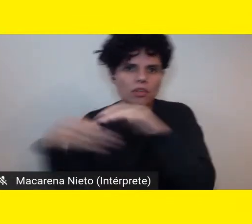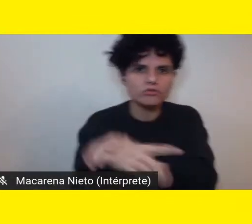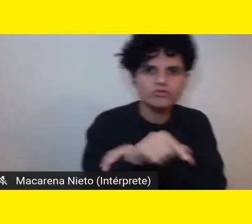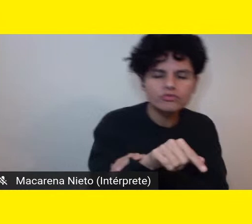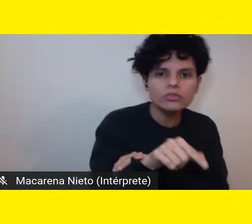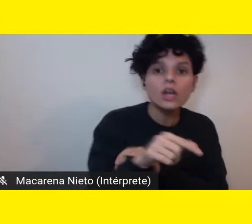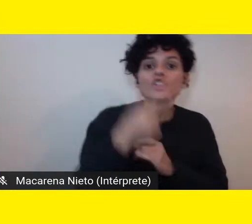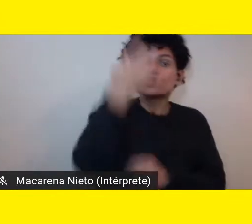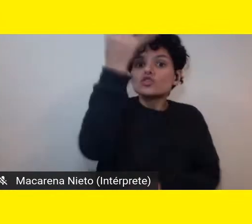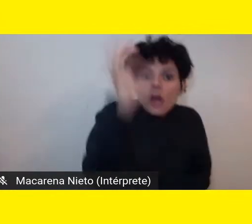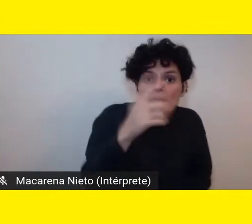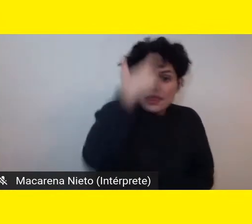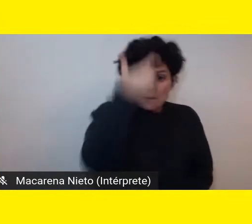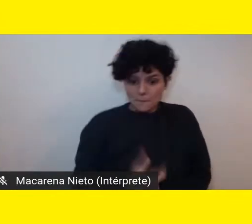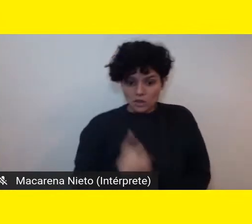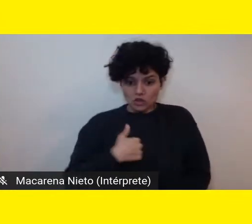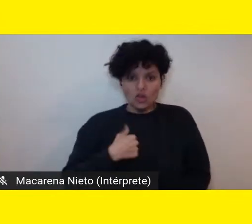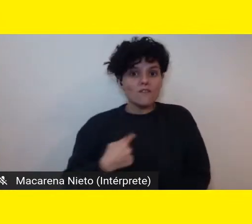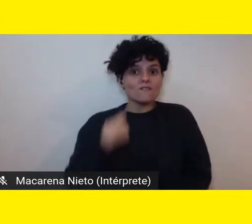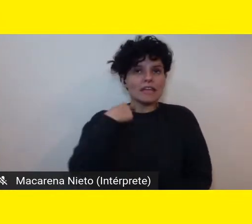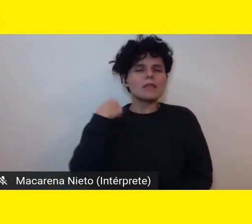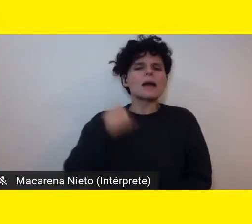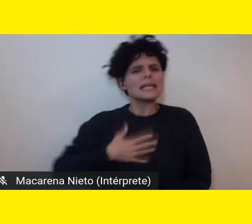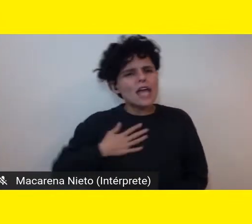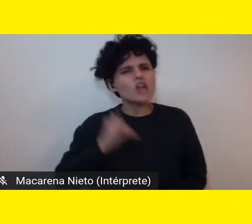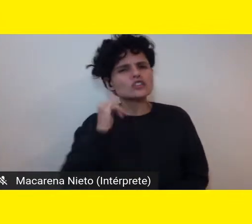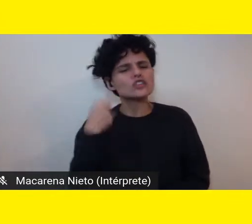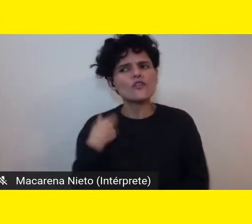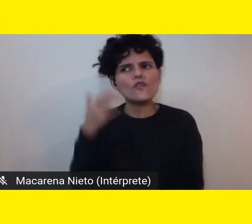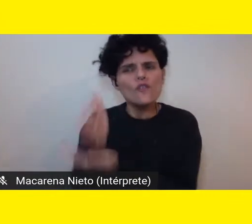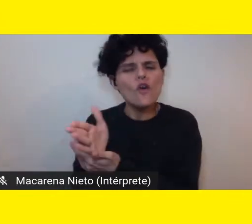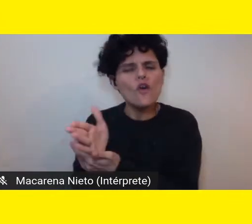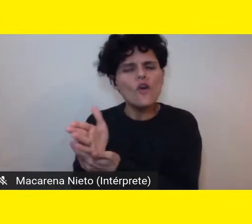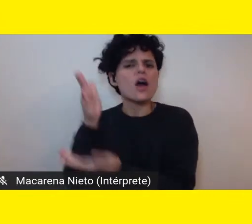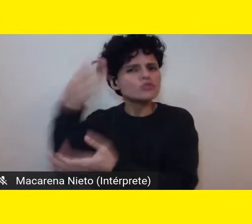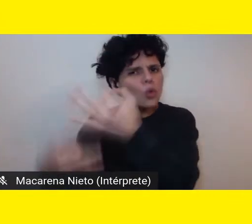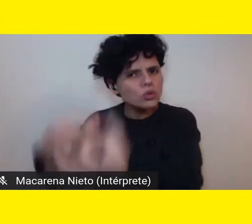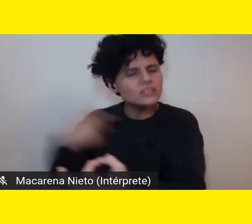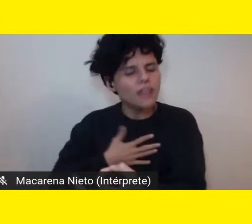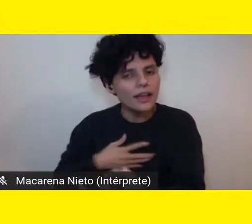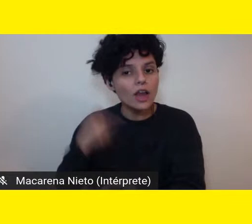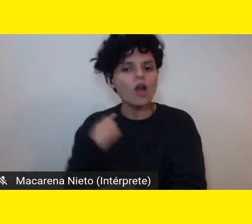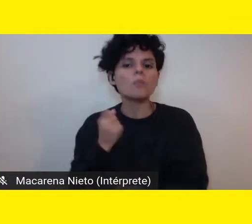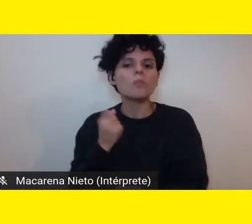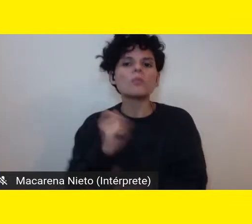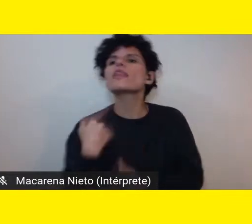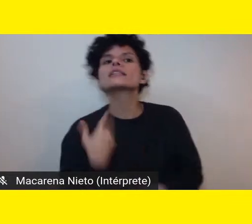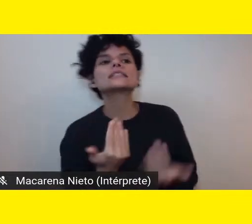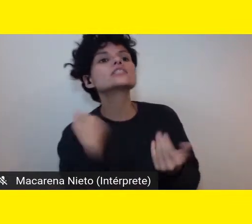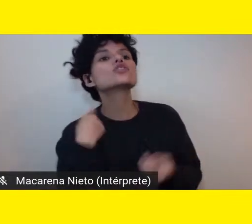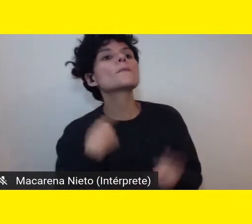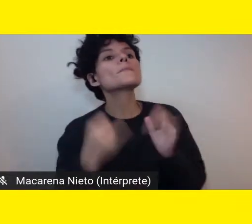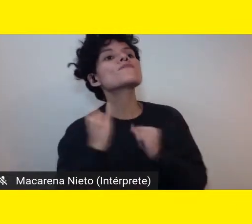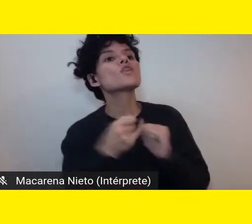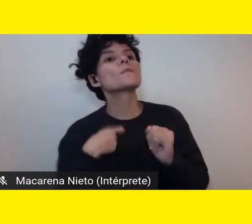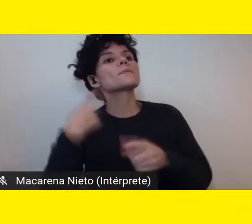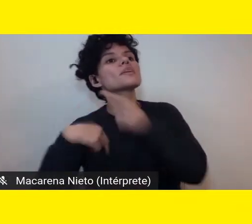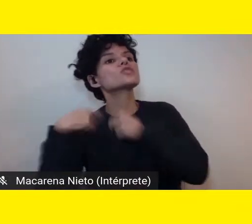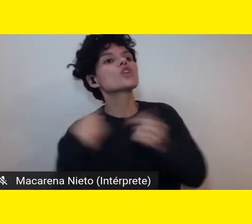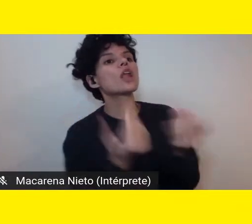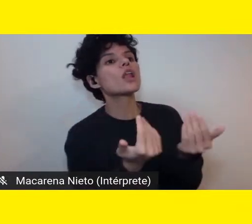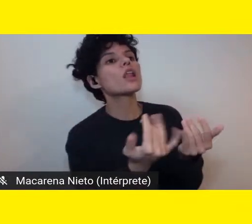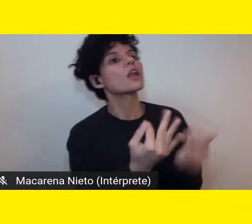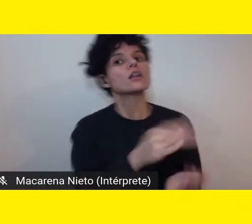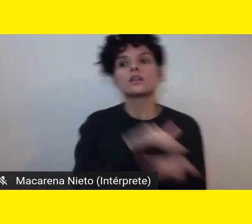al Instituto Nacional de Derecho Humano, que es el actual custodio y guardador de estos antecedentes, y así con su defensa letrada presenta la respectiva querella o la demanda